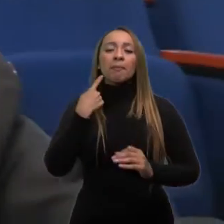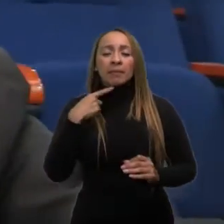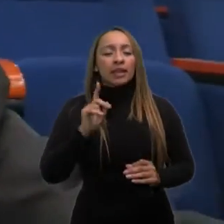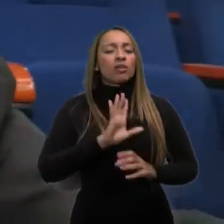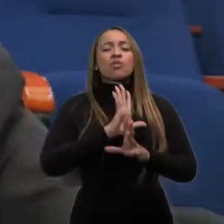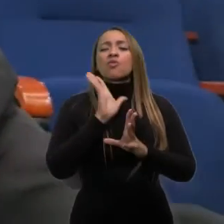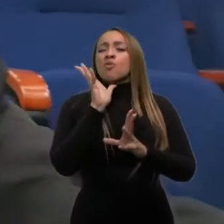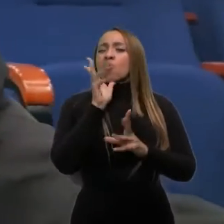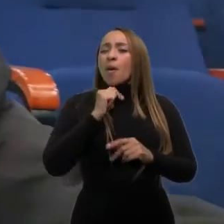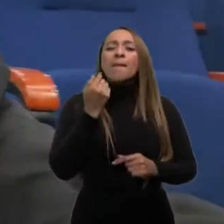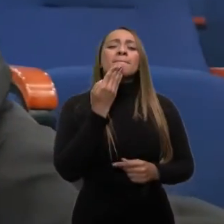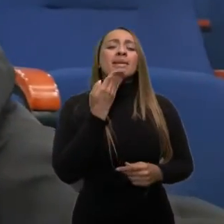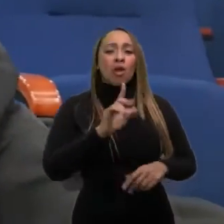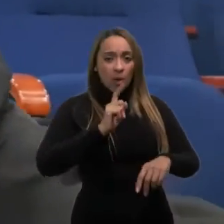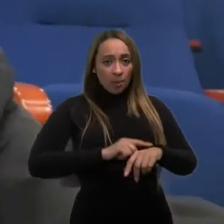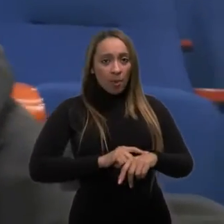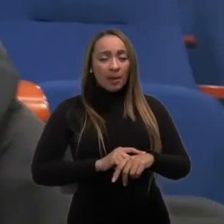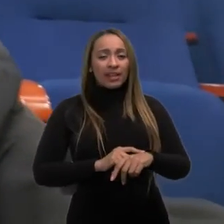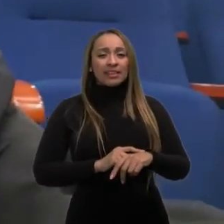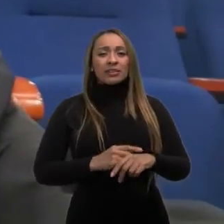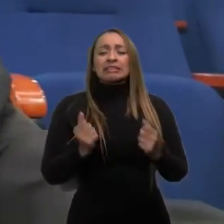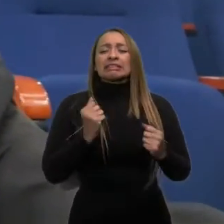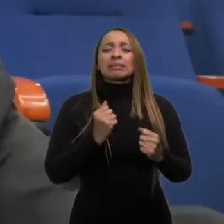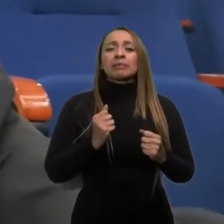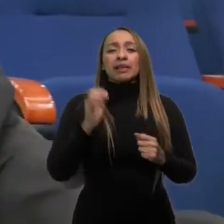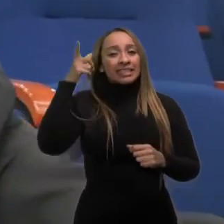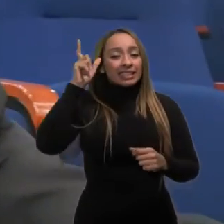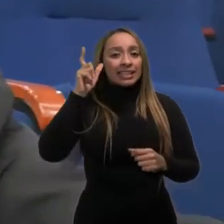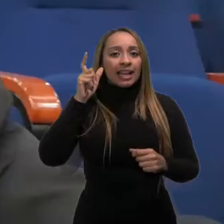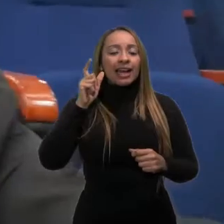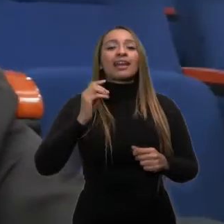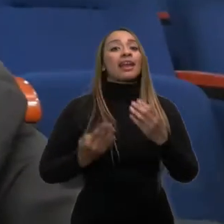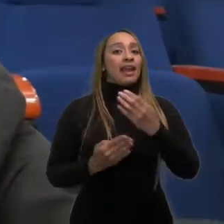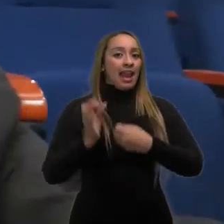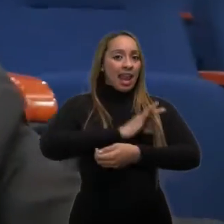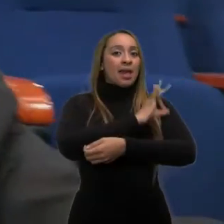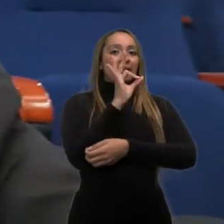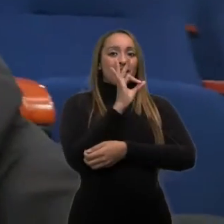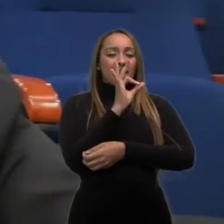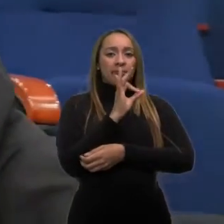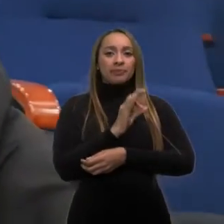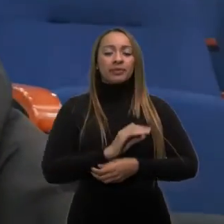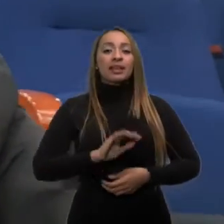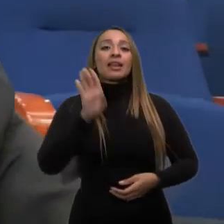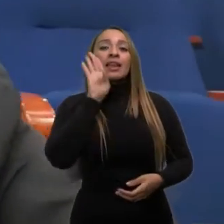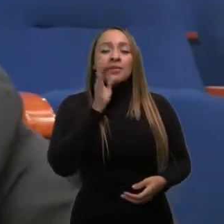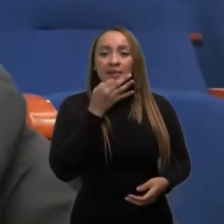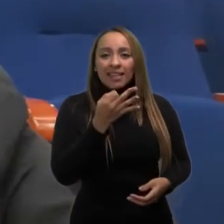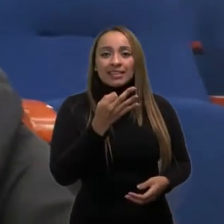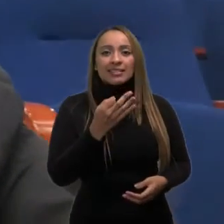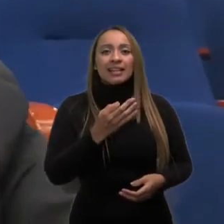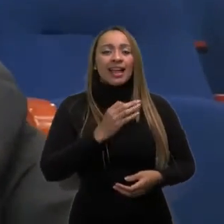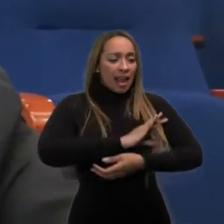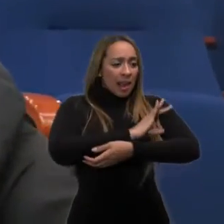no hay mejor momento para hacer temblar a Satanás a través de la oración que en la mañana. El salmista dice en Salmo 5, de mañana